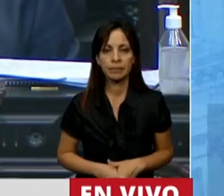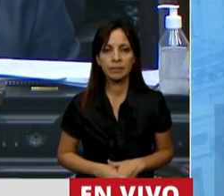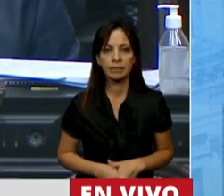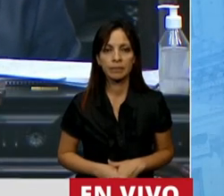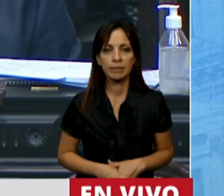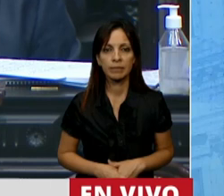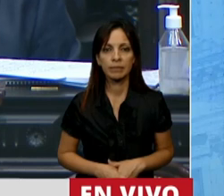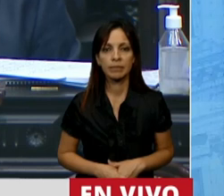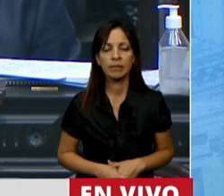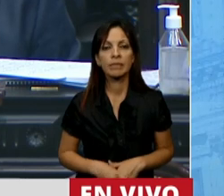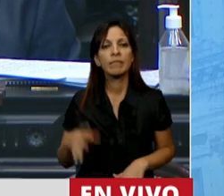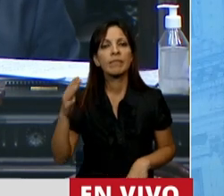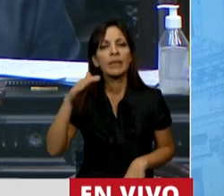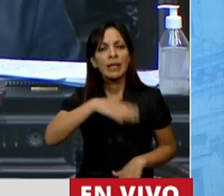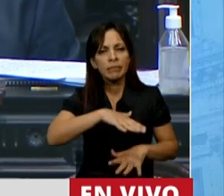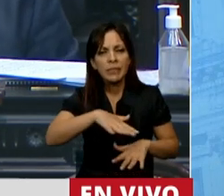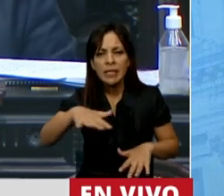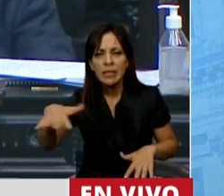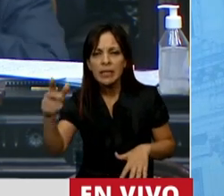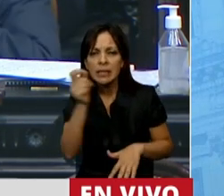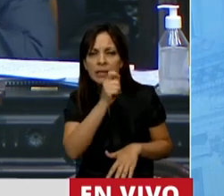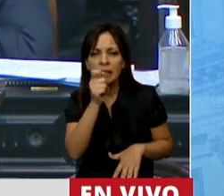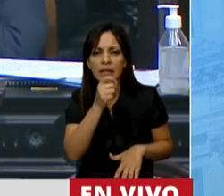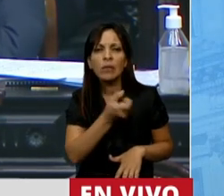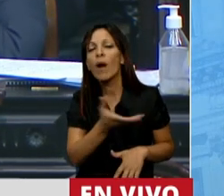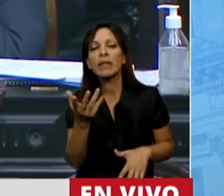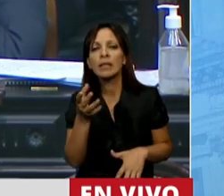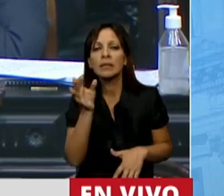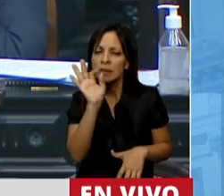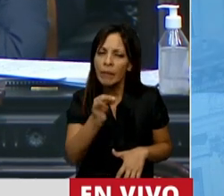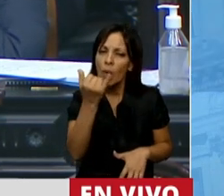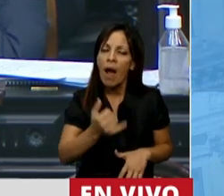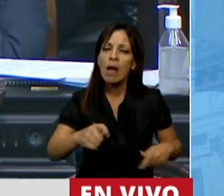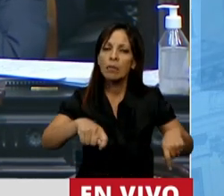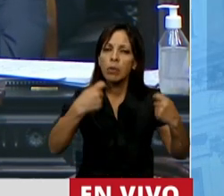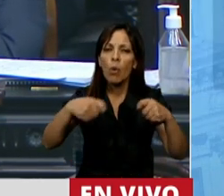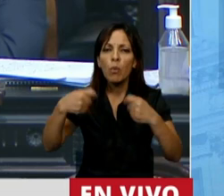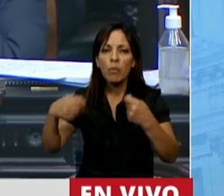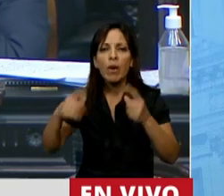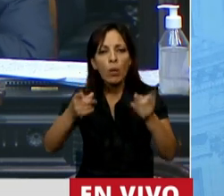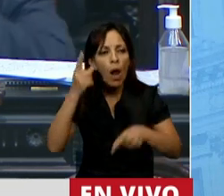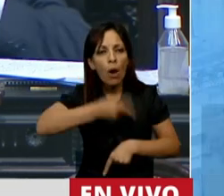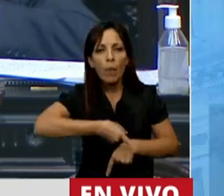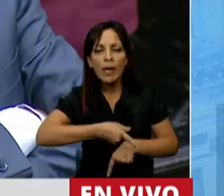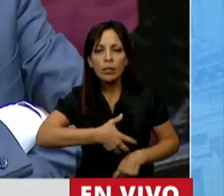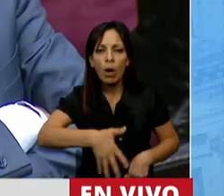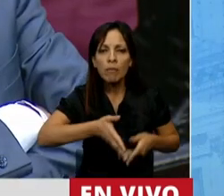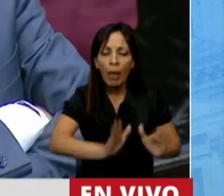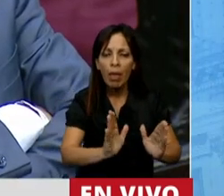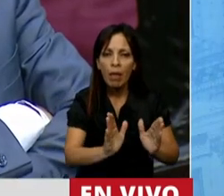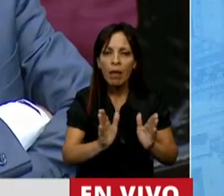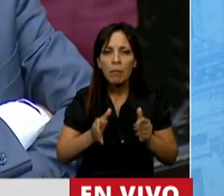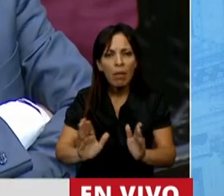¿Cuántas niñas, señor presidente, vimos que fueron violadas y obligadas a parir? Esto no lo podemos